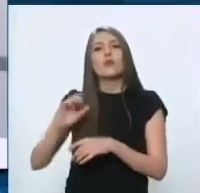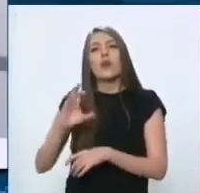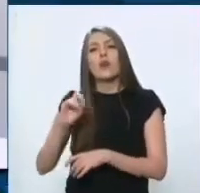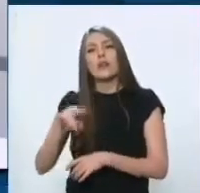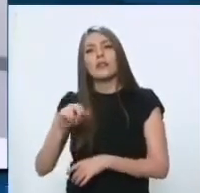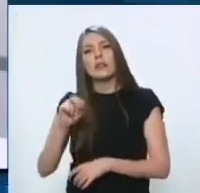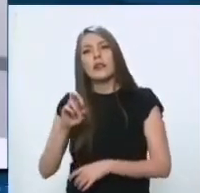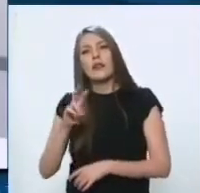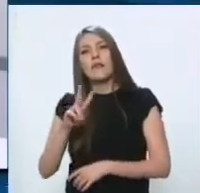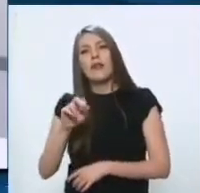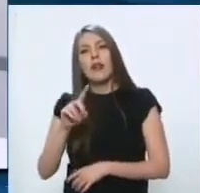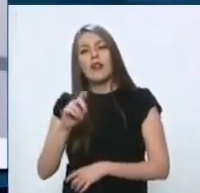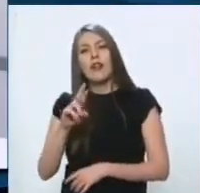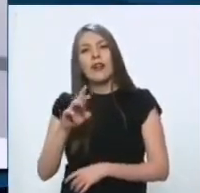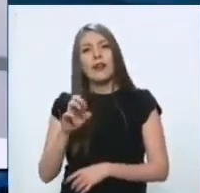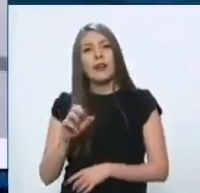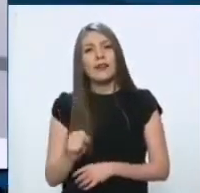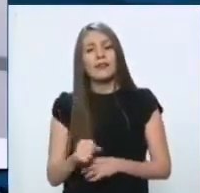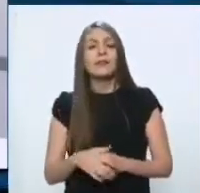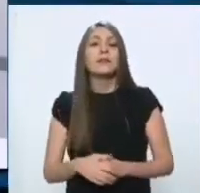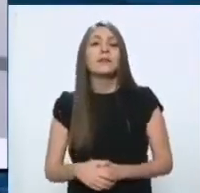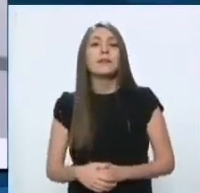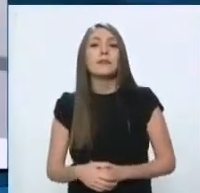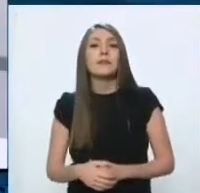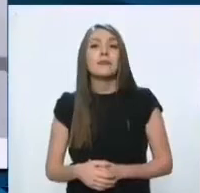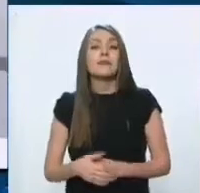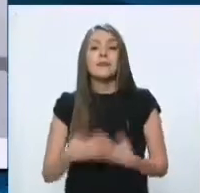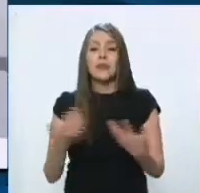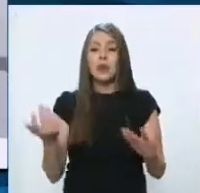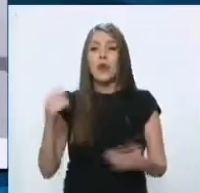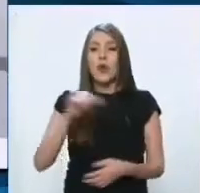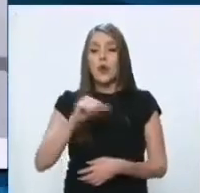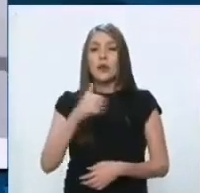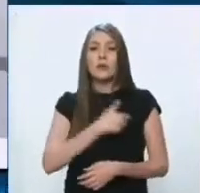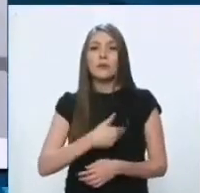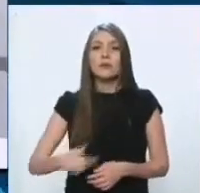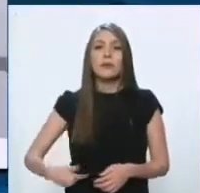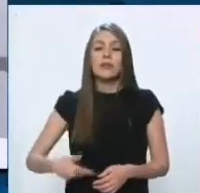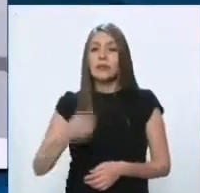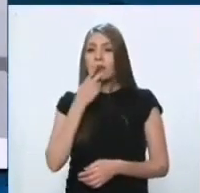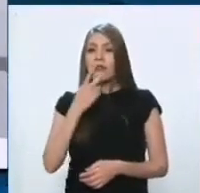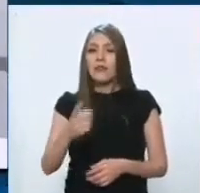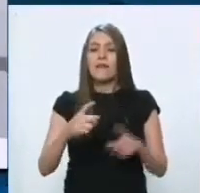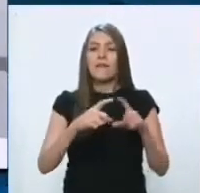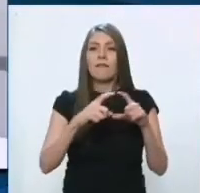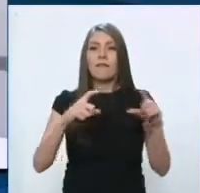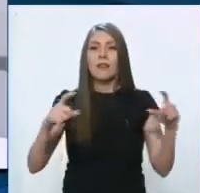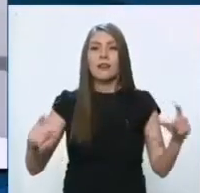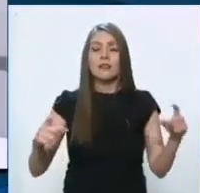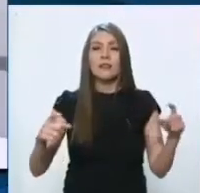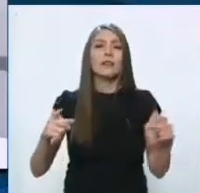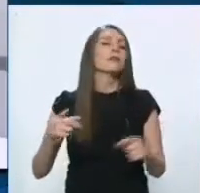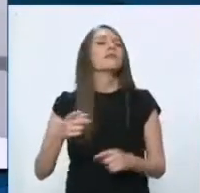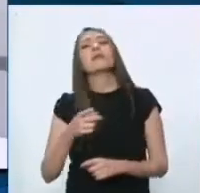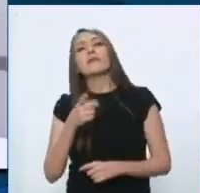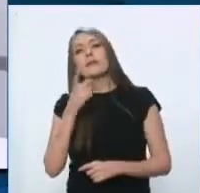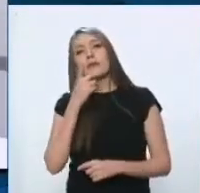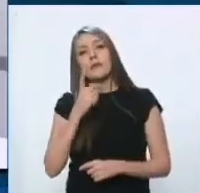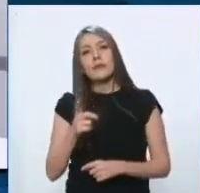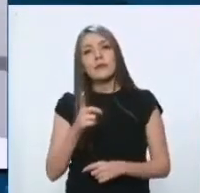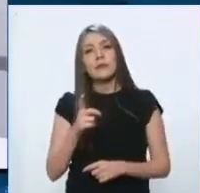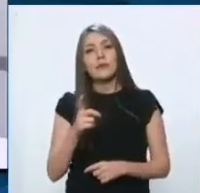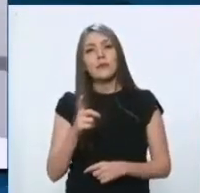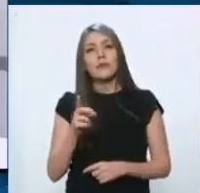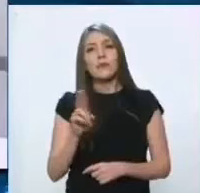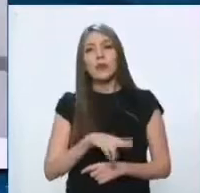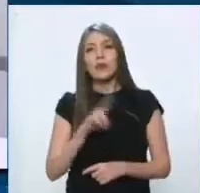sentido, una de las frases que dijo hoy el presidente, muy fuerte, que ningún presidente había sido